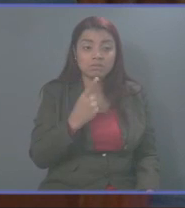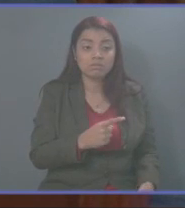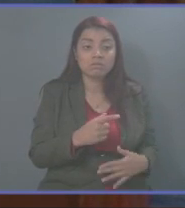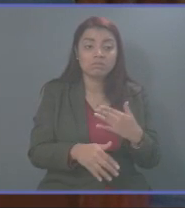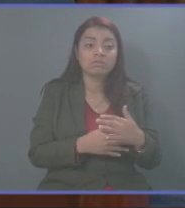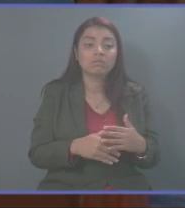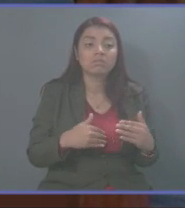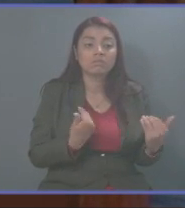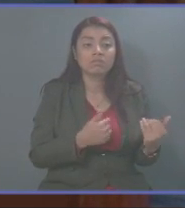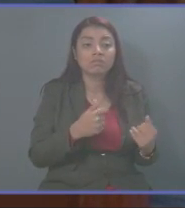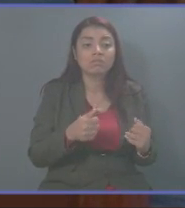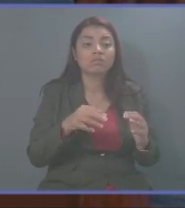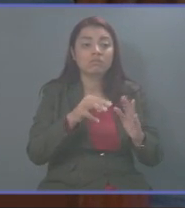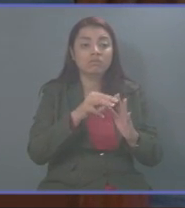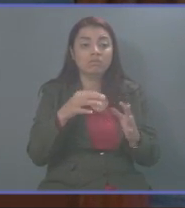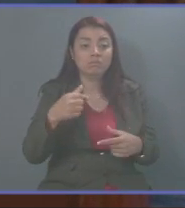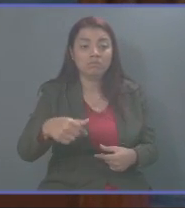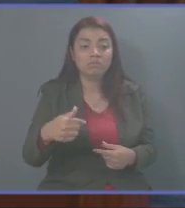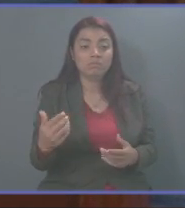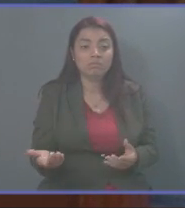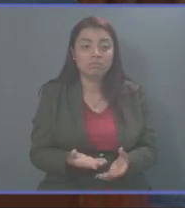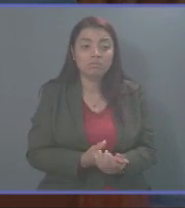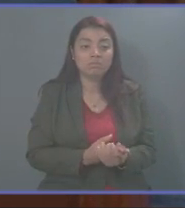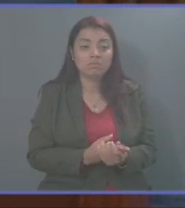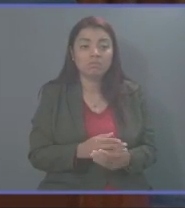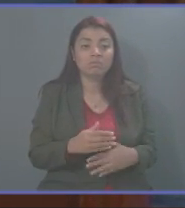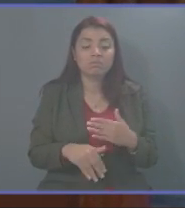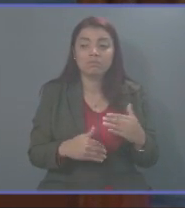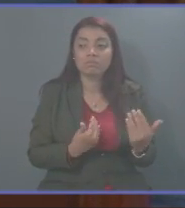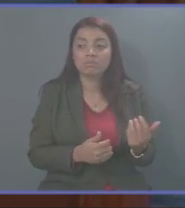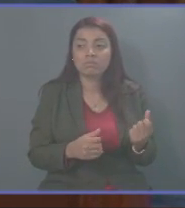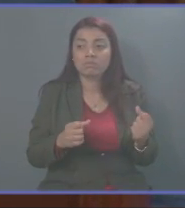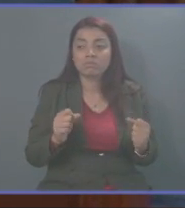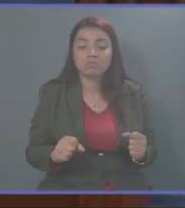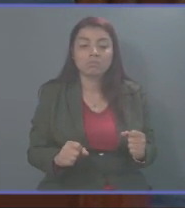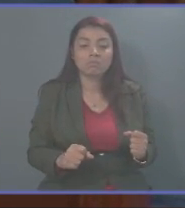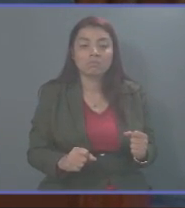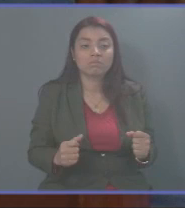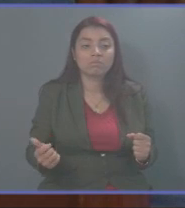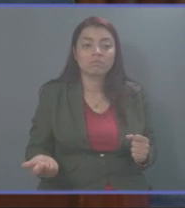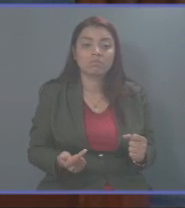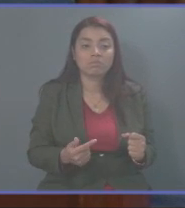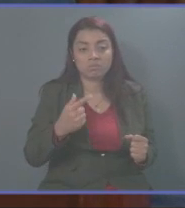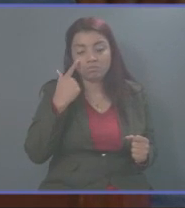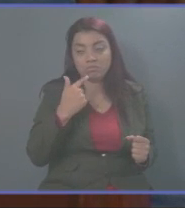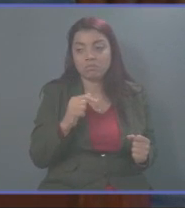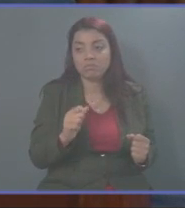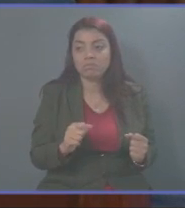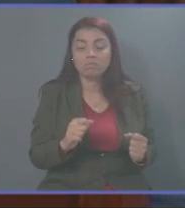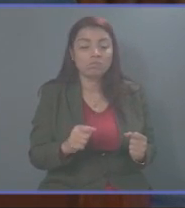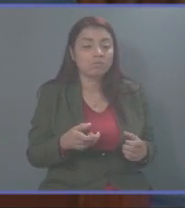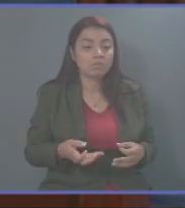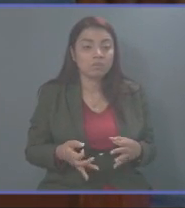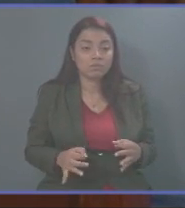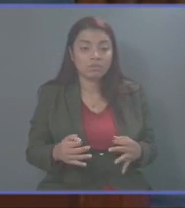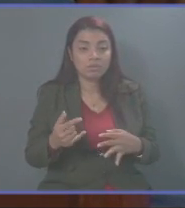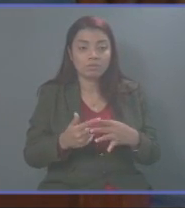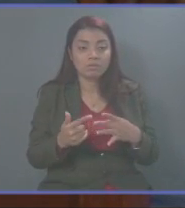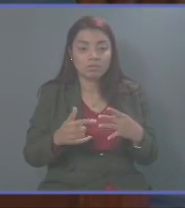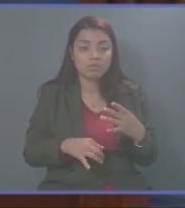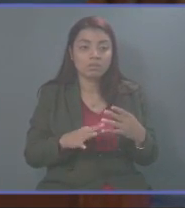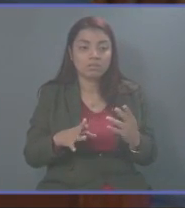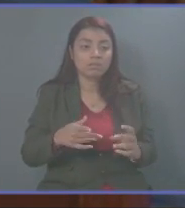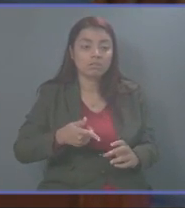su correspondiente manual de gestión de residuos para aprobación en la forma dispuesta en la presente ley y su